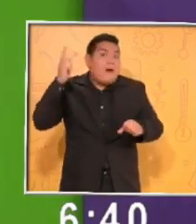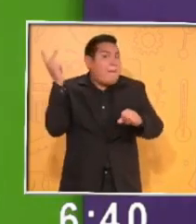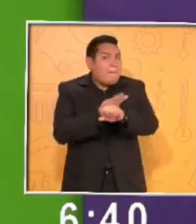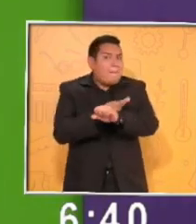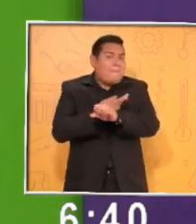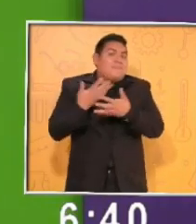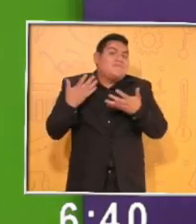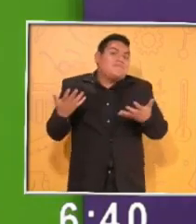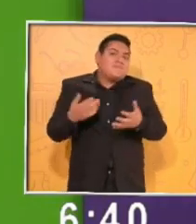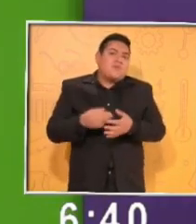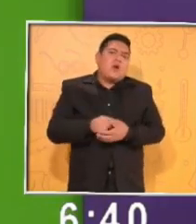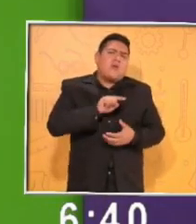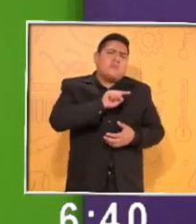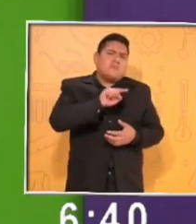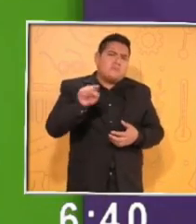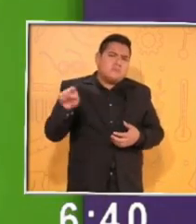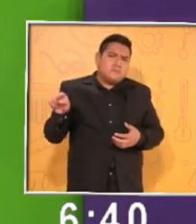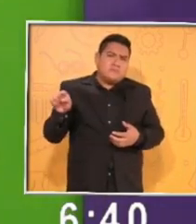Ustedes